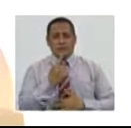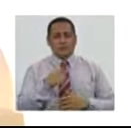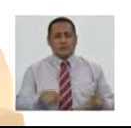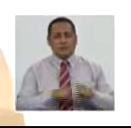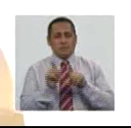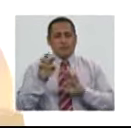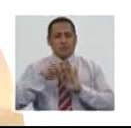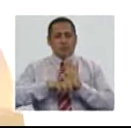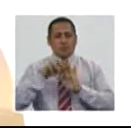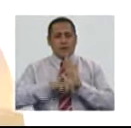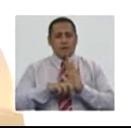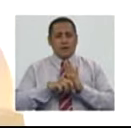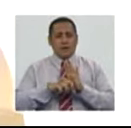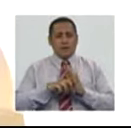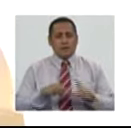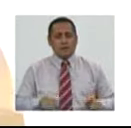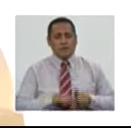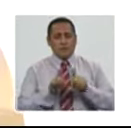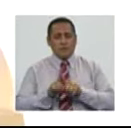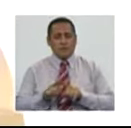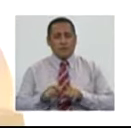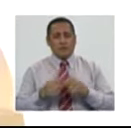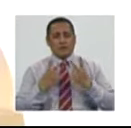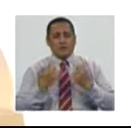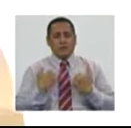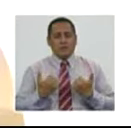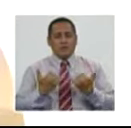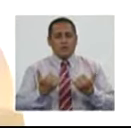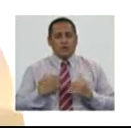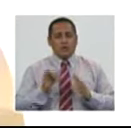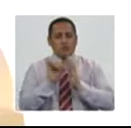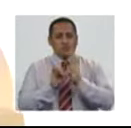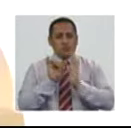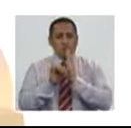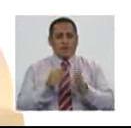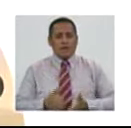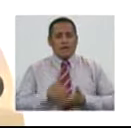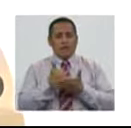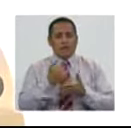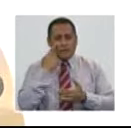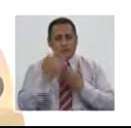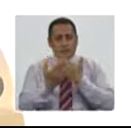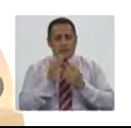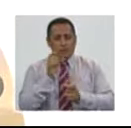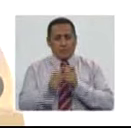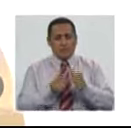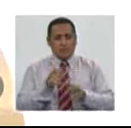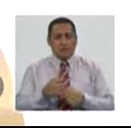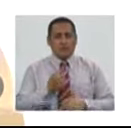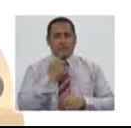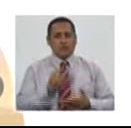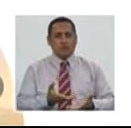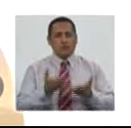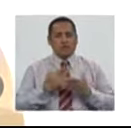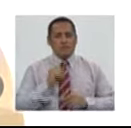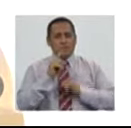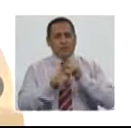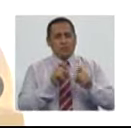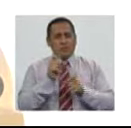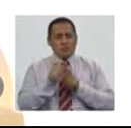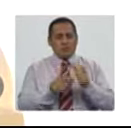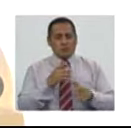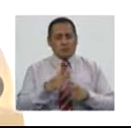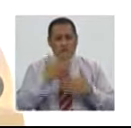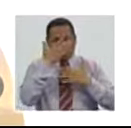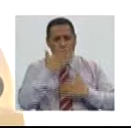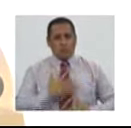el programa este que también tenemos en YouTube que también ayuda a acercarnos más a la gente Entonces nos llegan consultas ya